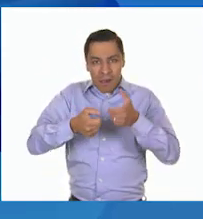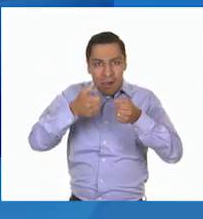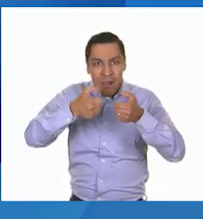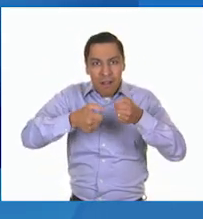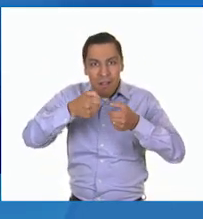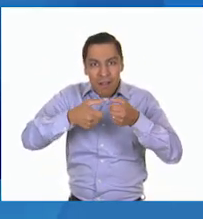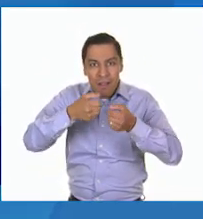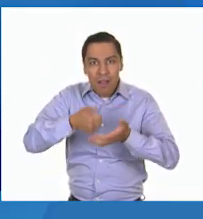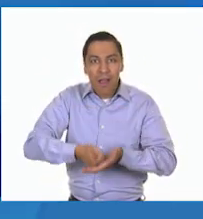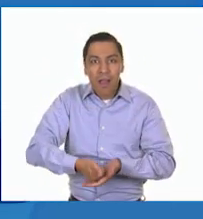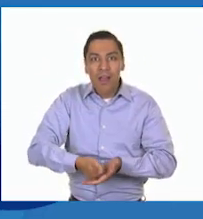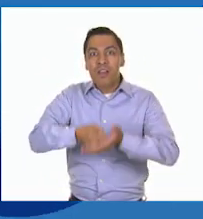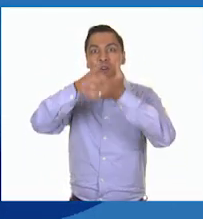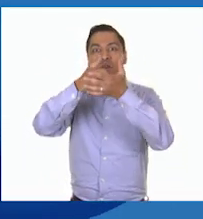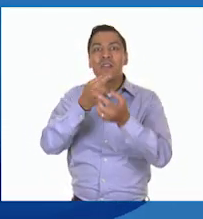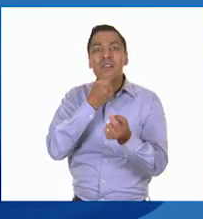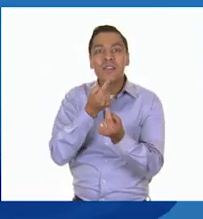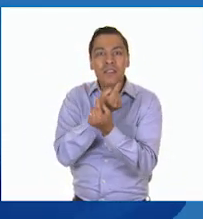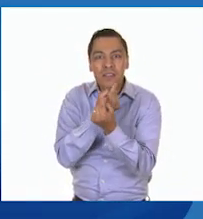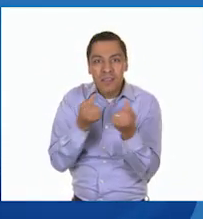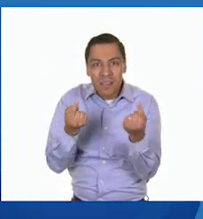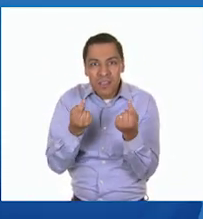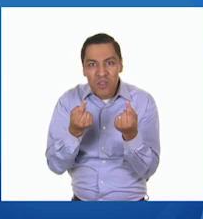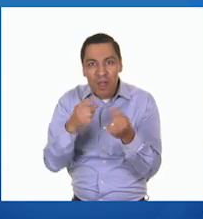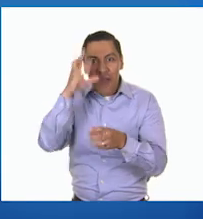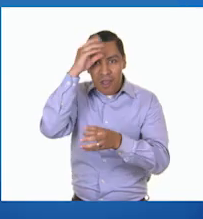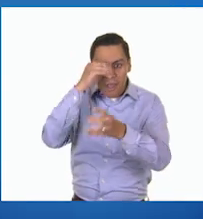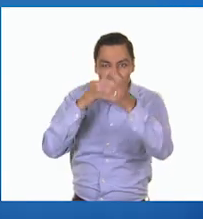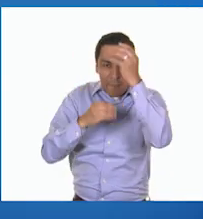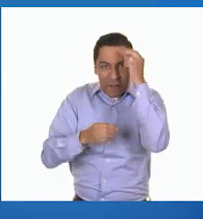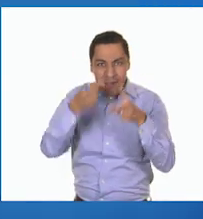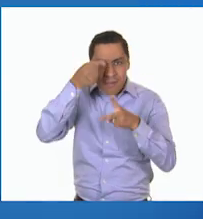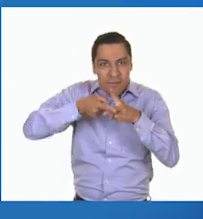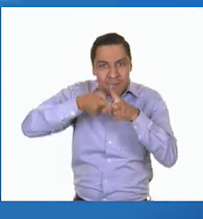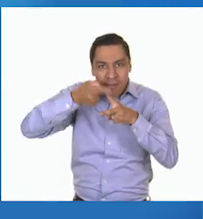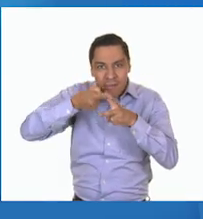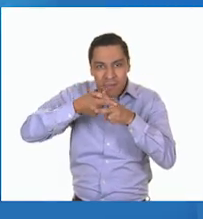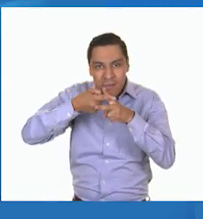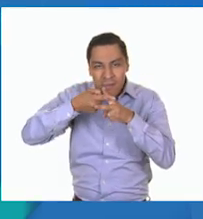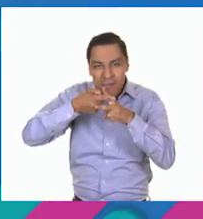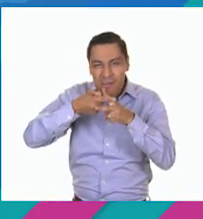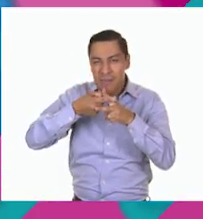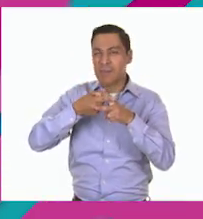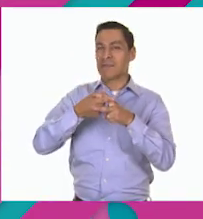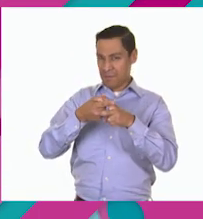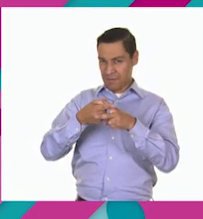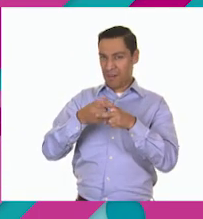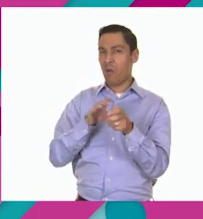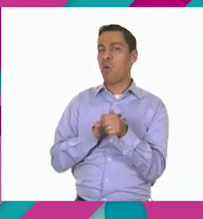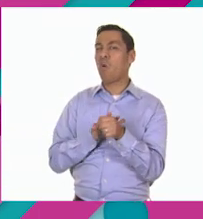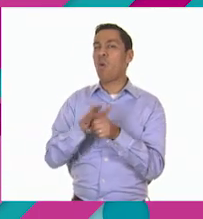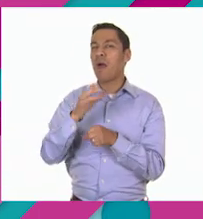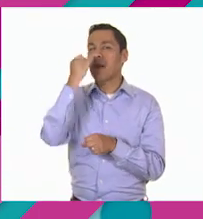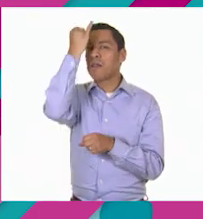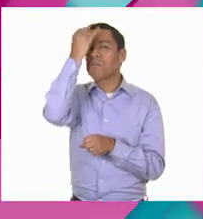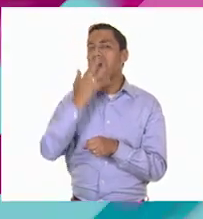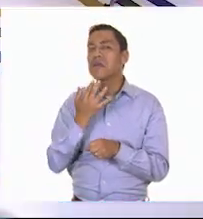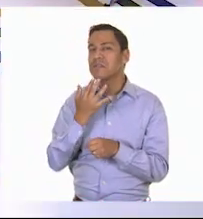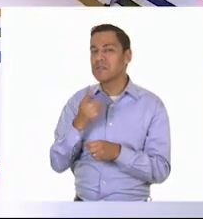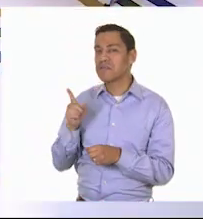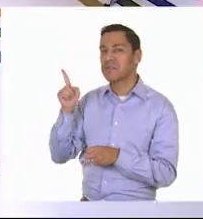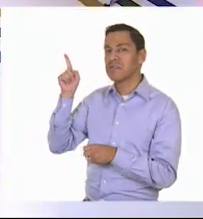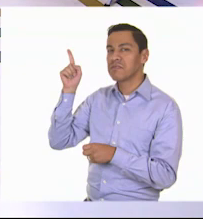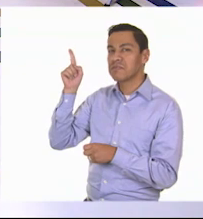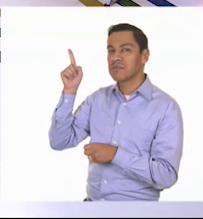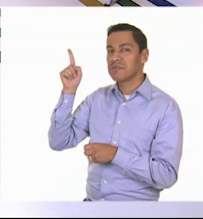que ayudan a los niños a que los niños aprendan matemáticas. Así es, María. ¿Con cuál imagen corresponderá?